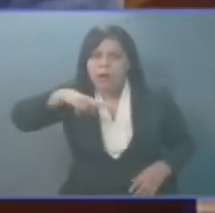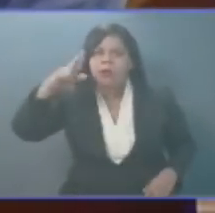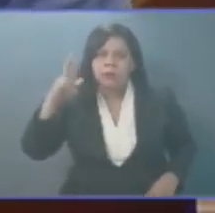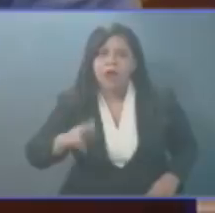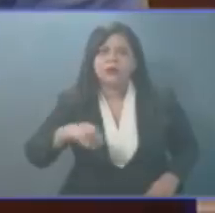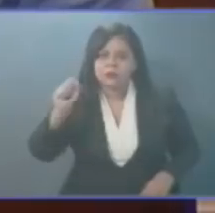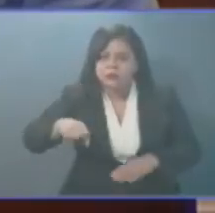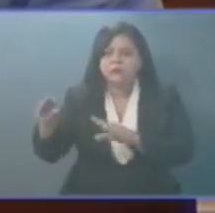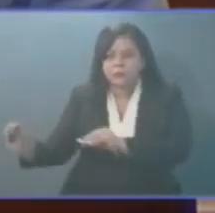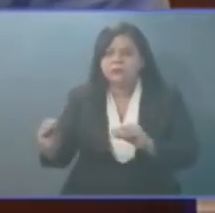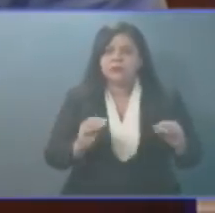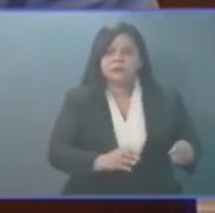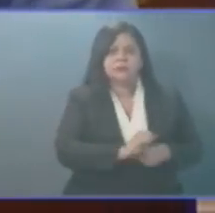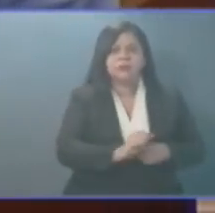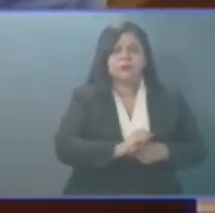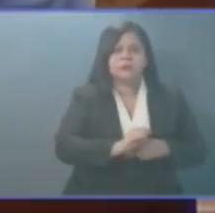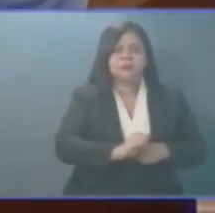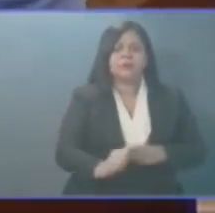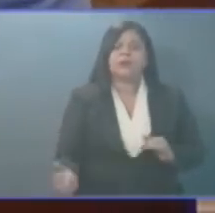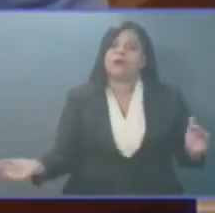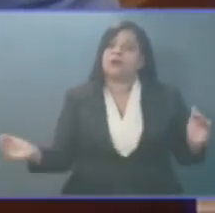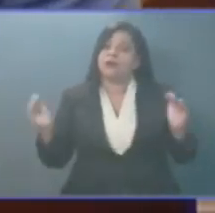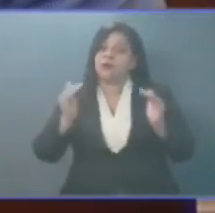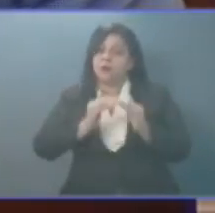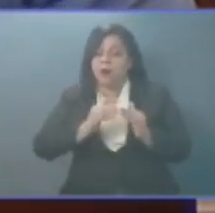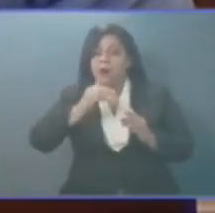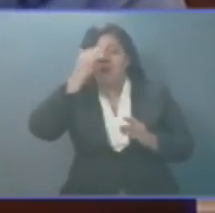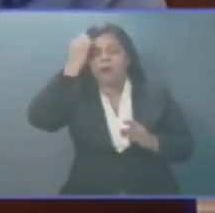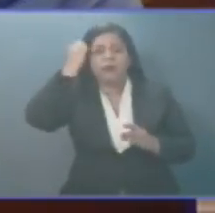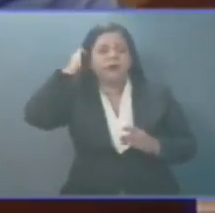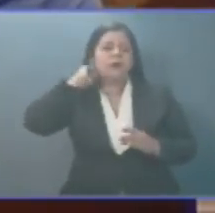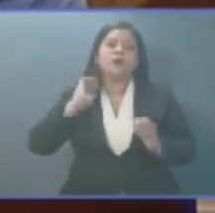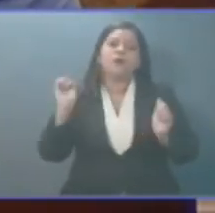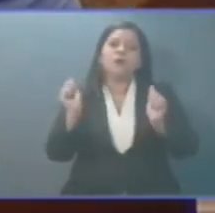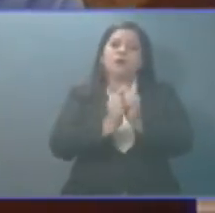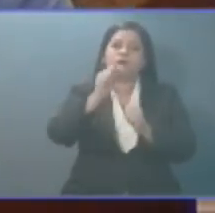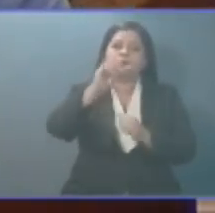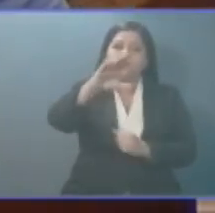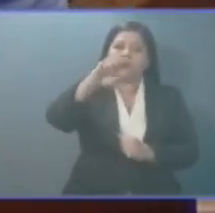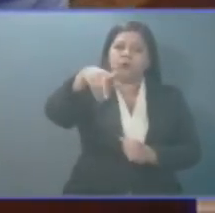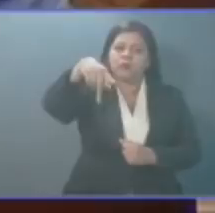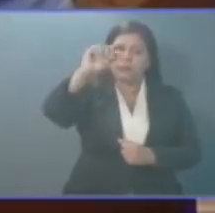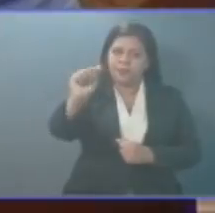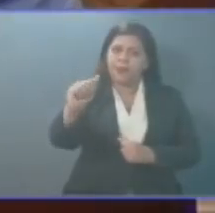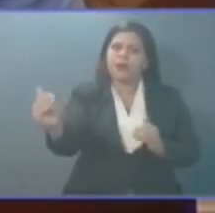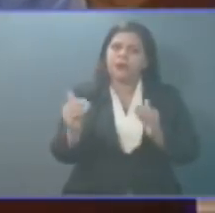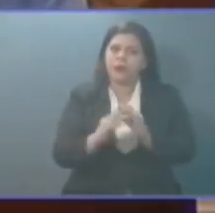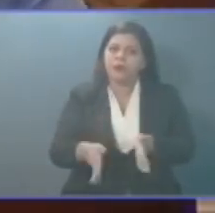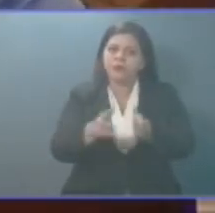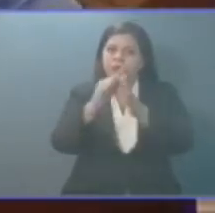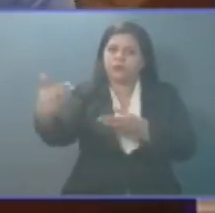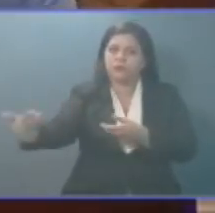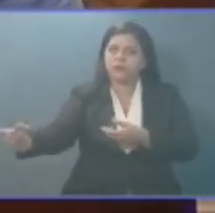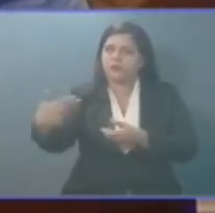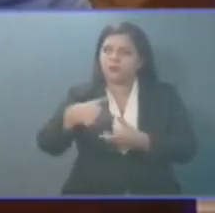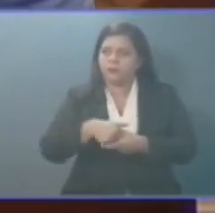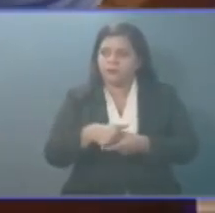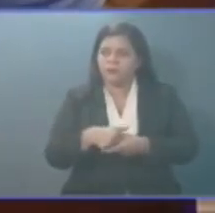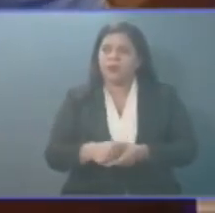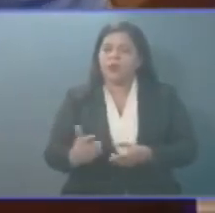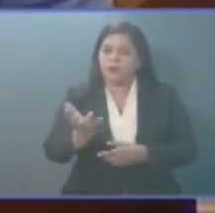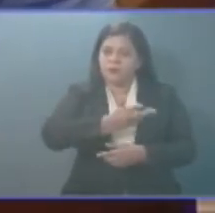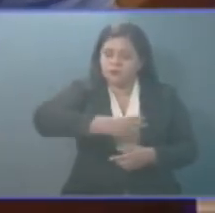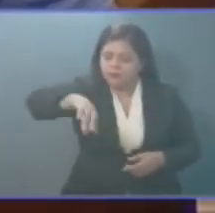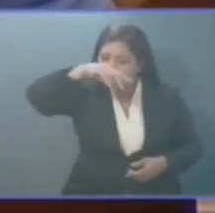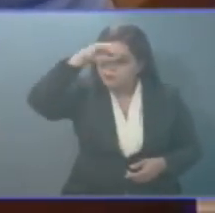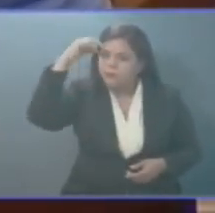se hacen. Además, junto a CEPA, institución también adscrita a este ministerio, estamos trabajando